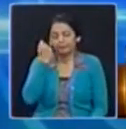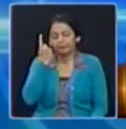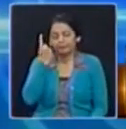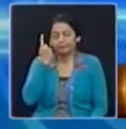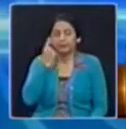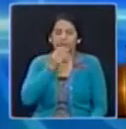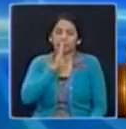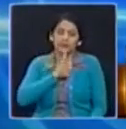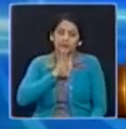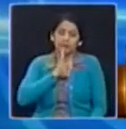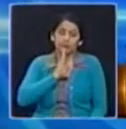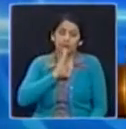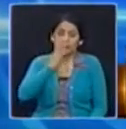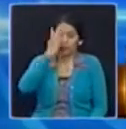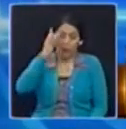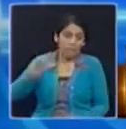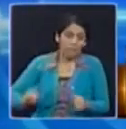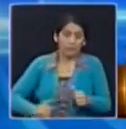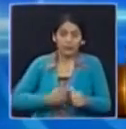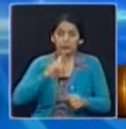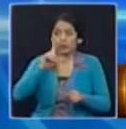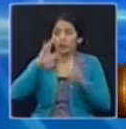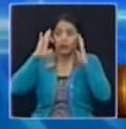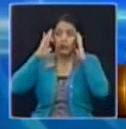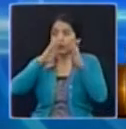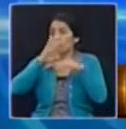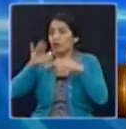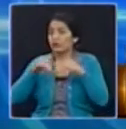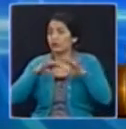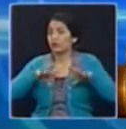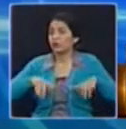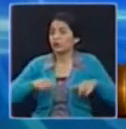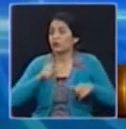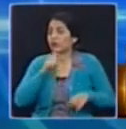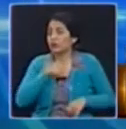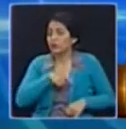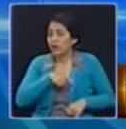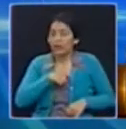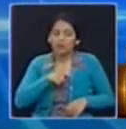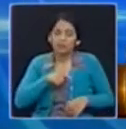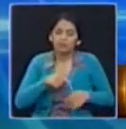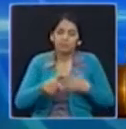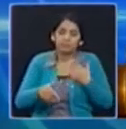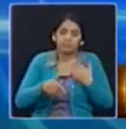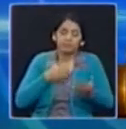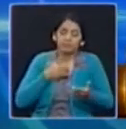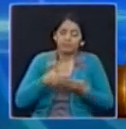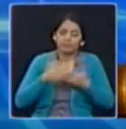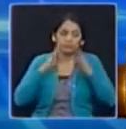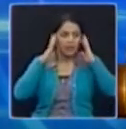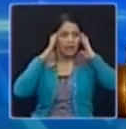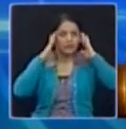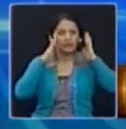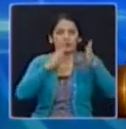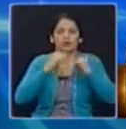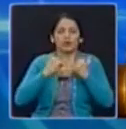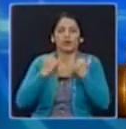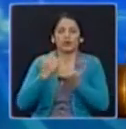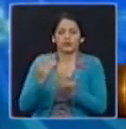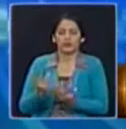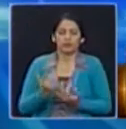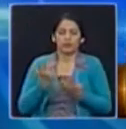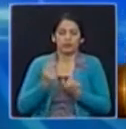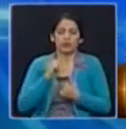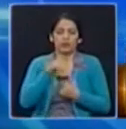país, y combatir la corrupción venga de donde venga. Entonces, esperemos que las circunstancias que se determine al